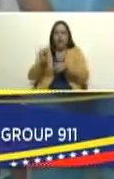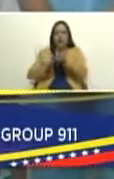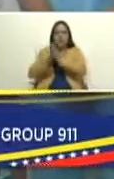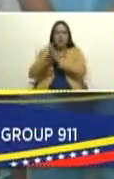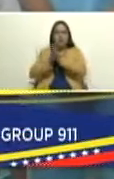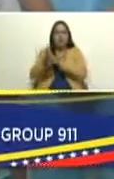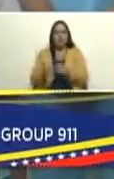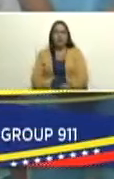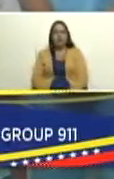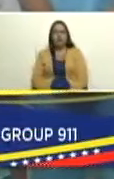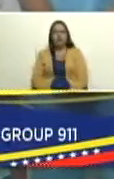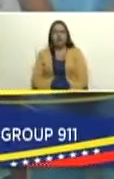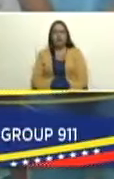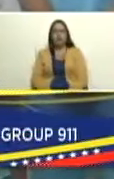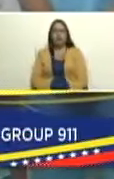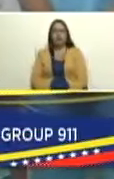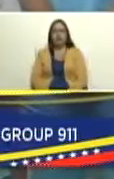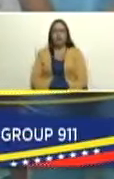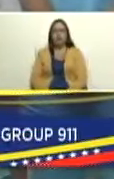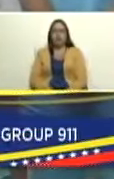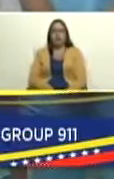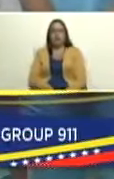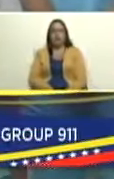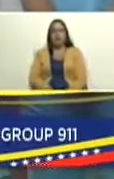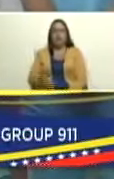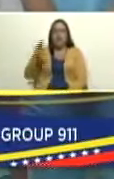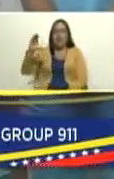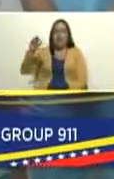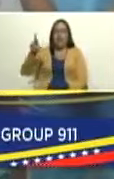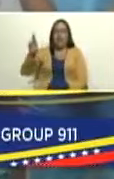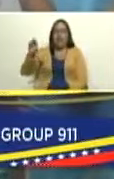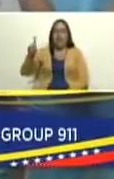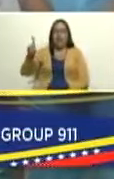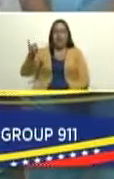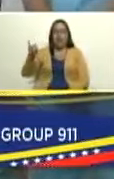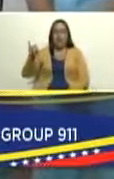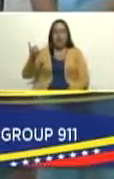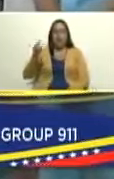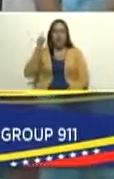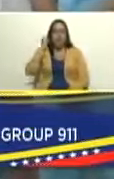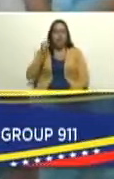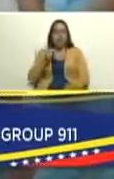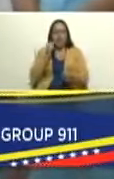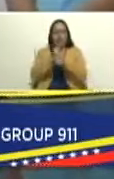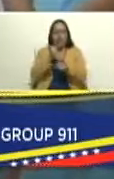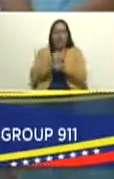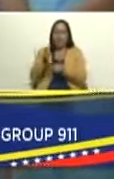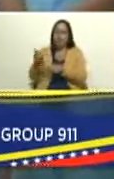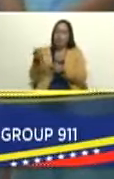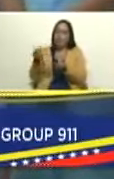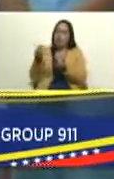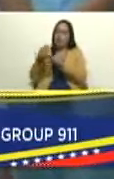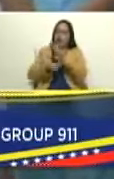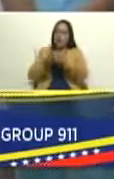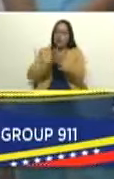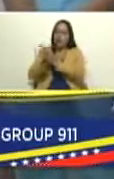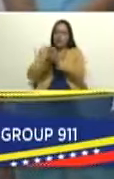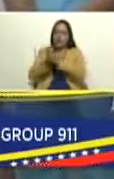emprendimiento. Credimujer, actuando, mi comandante. Así que, Yulimar, ¿cuál es tu emprendimiento?